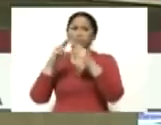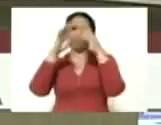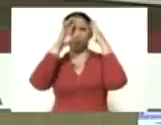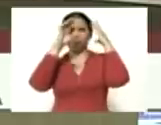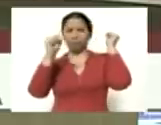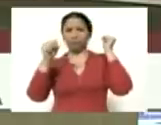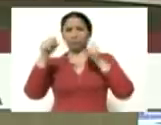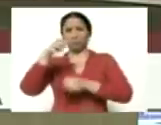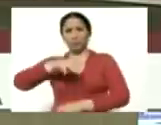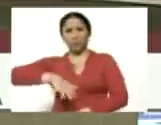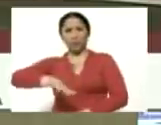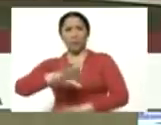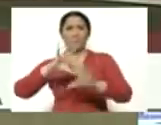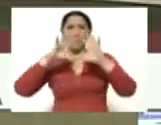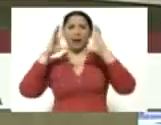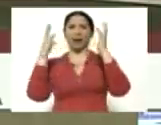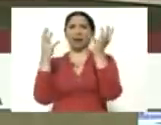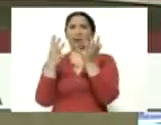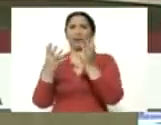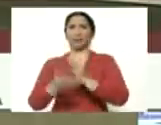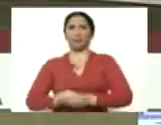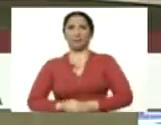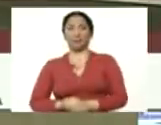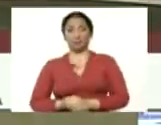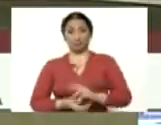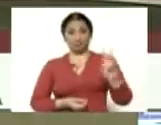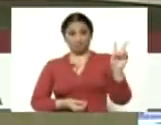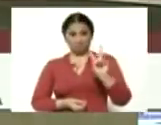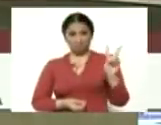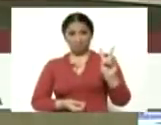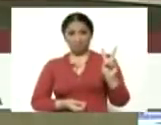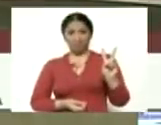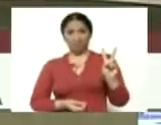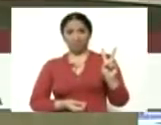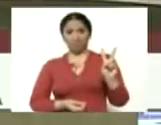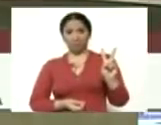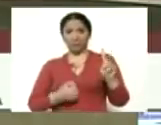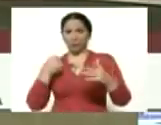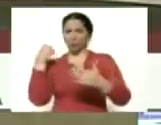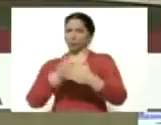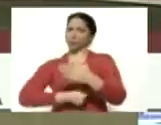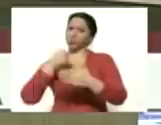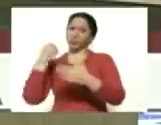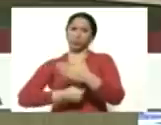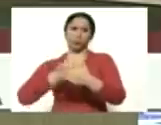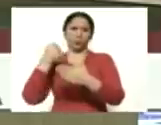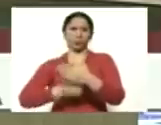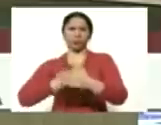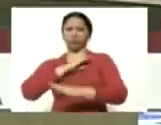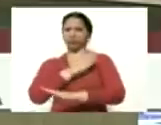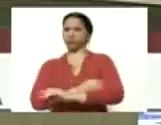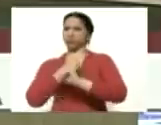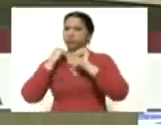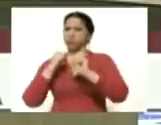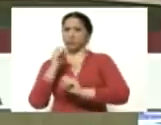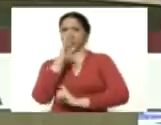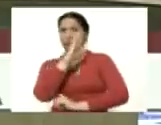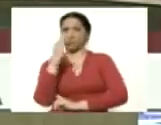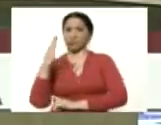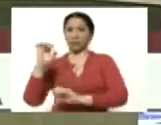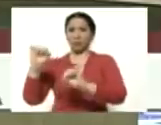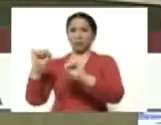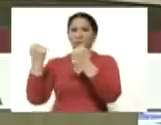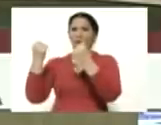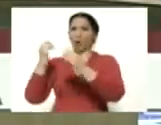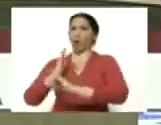en este planeta. Venezuela está luchando en medio de un bloqueo